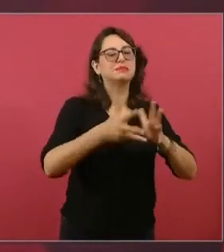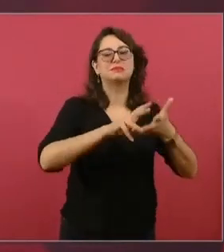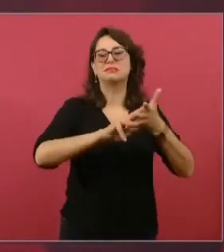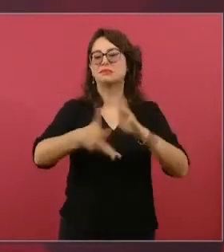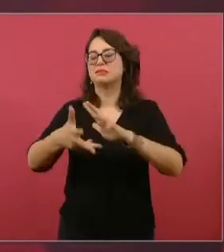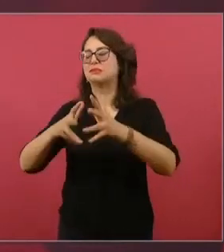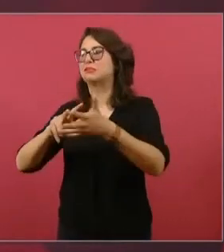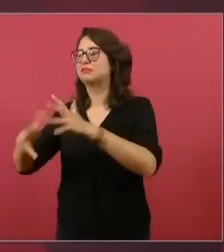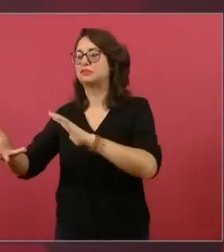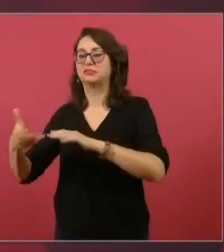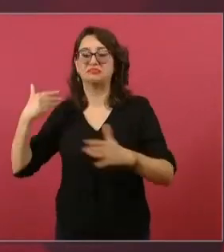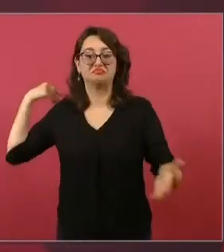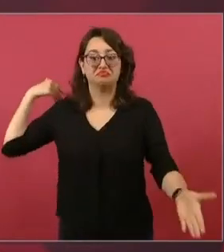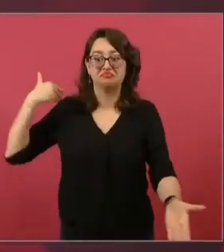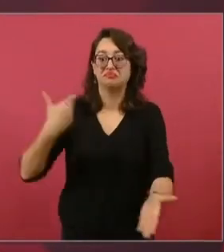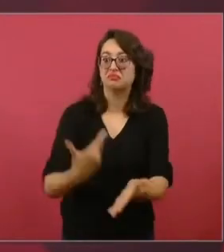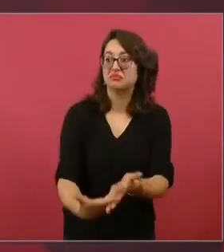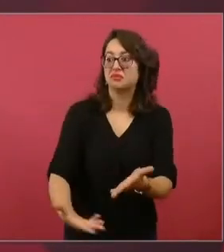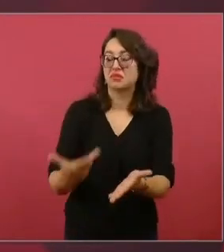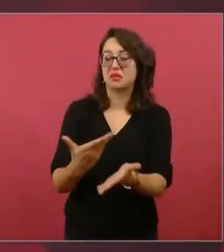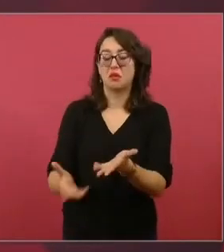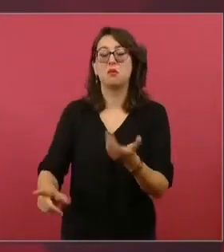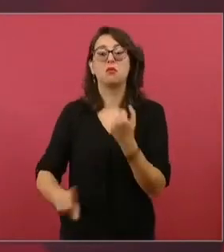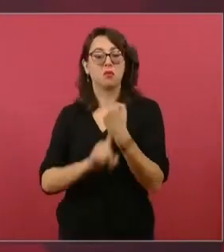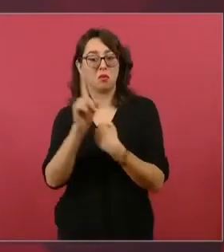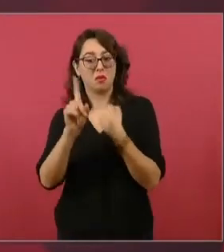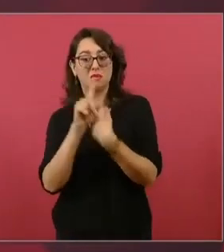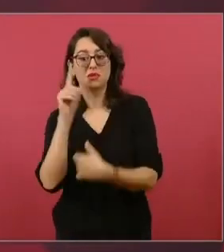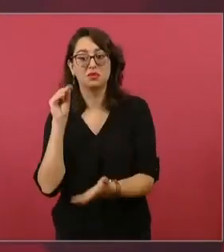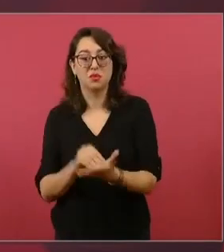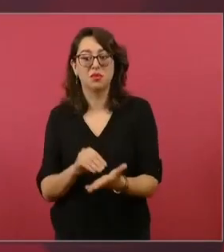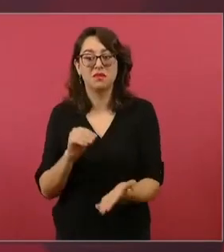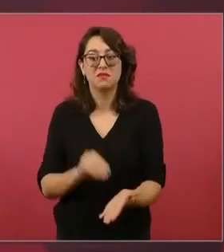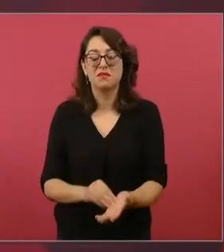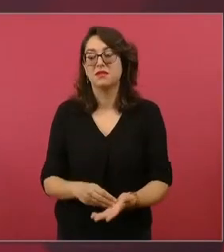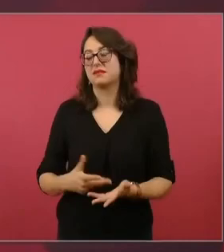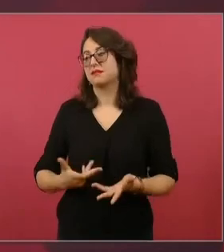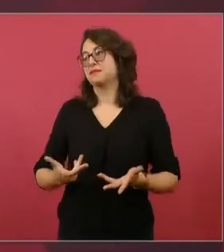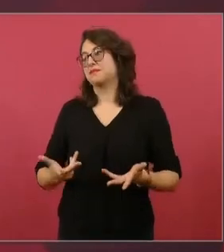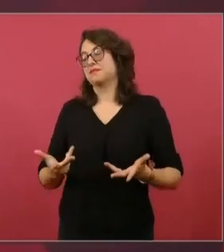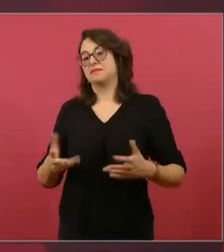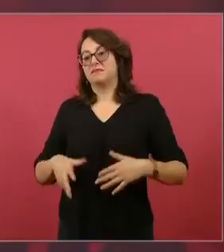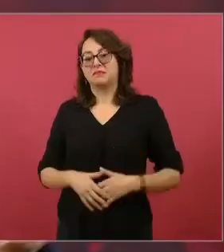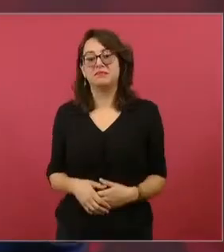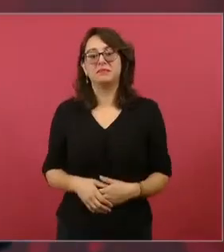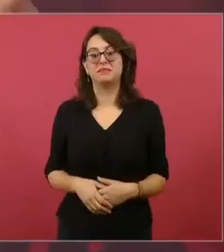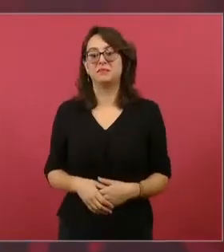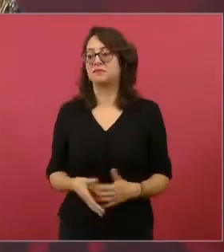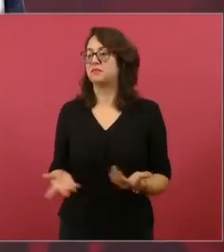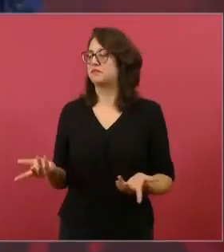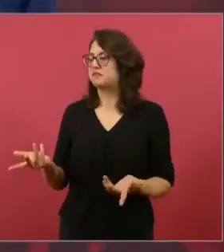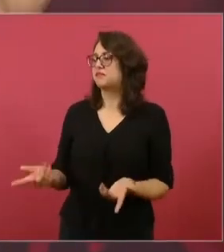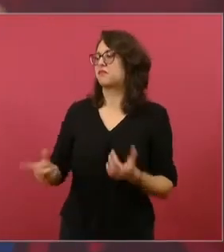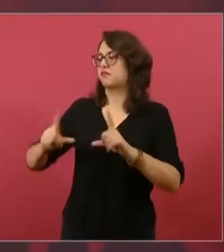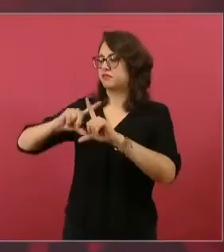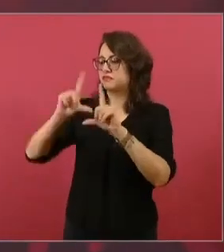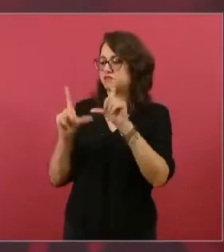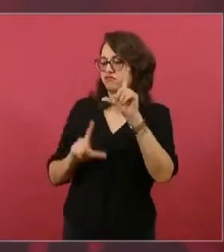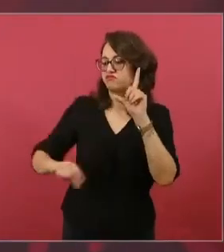bienes, se siguieron entregando bienes del pueblo, de la nación a particulares, siguió el saqueo